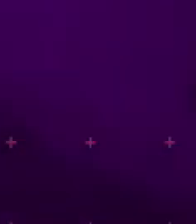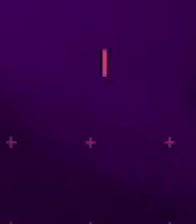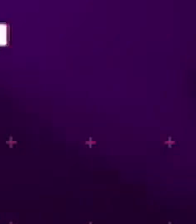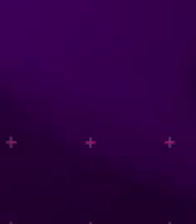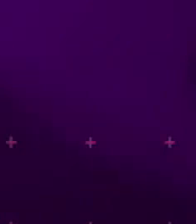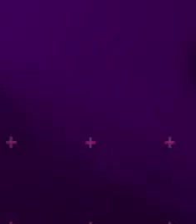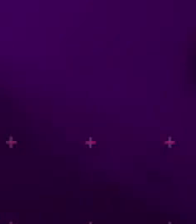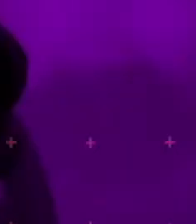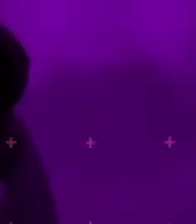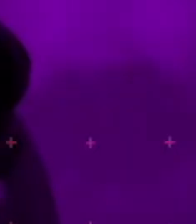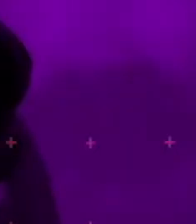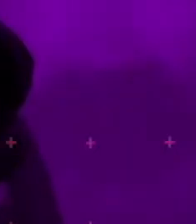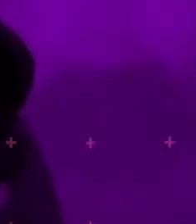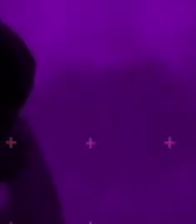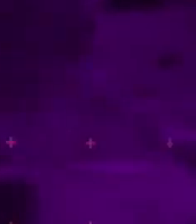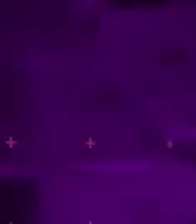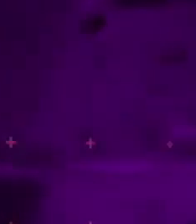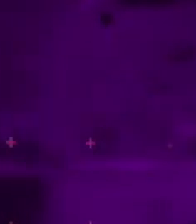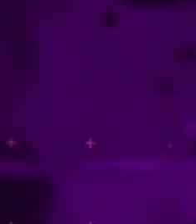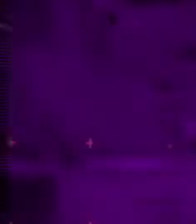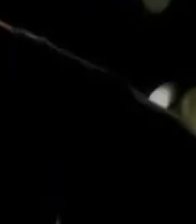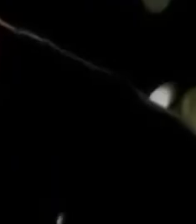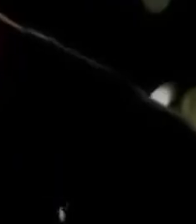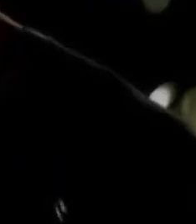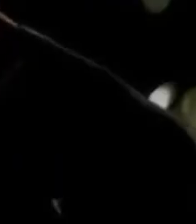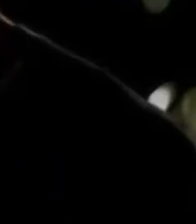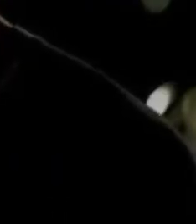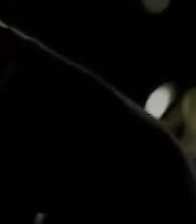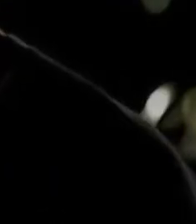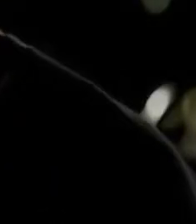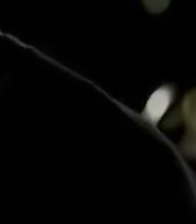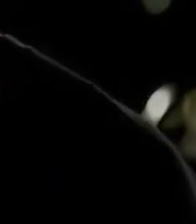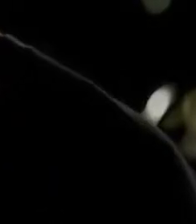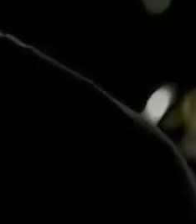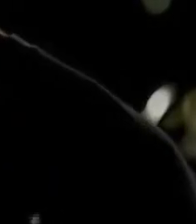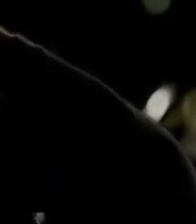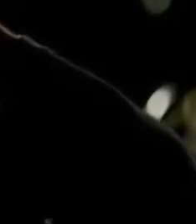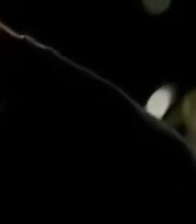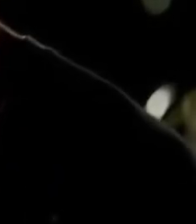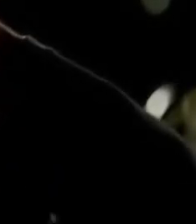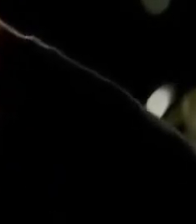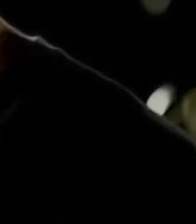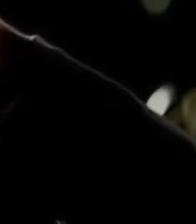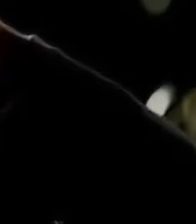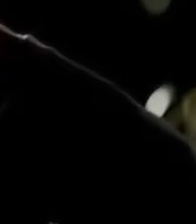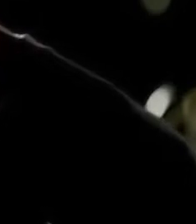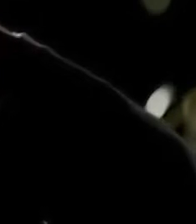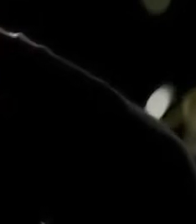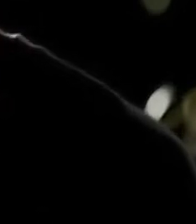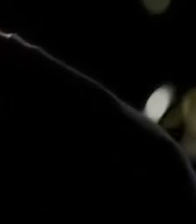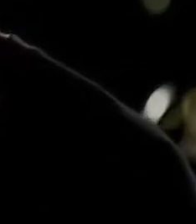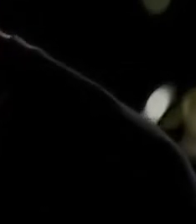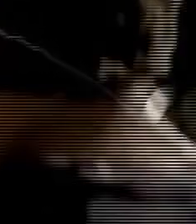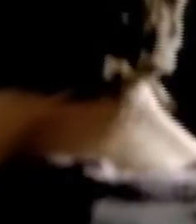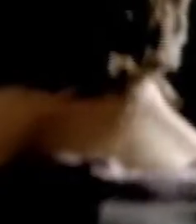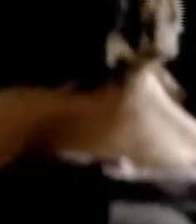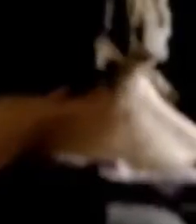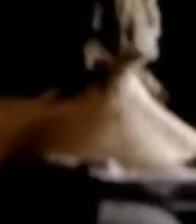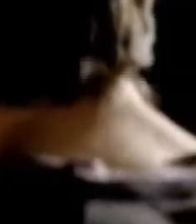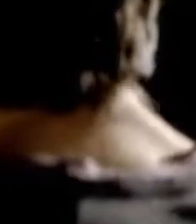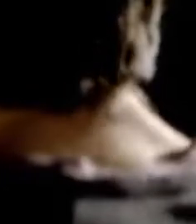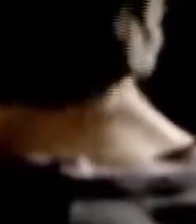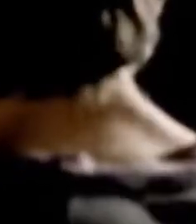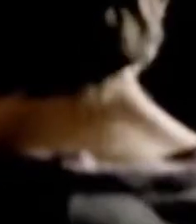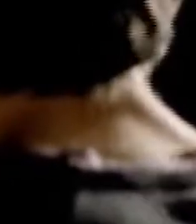próximo capítulo de Fábricas Tandil. El médico me dijo, aprendete la cara de algún desconocido de memoria